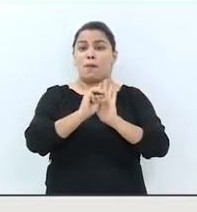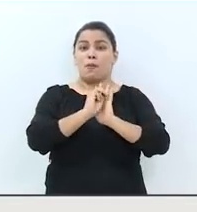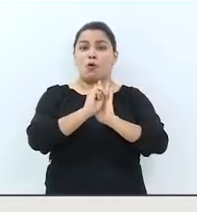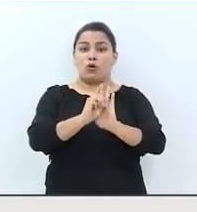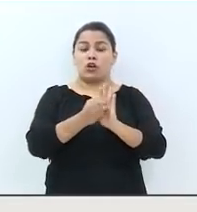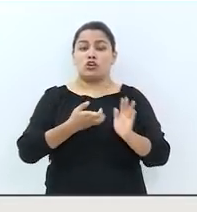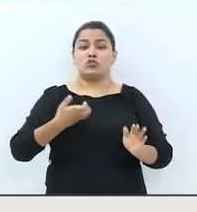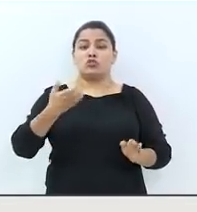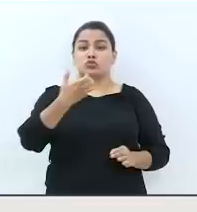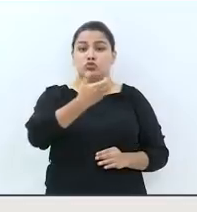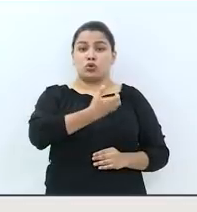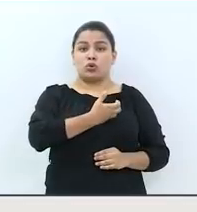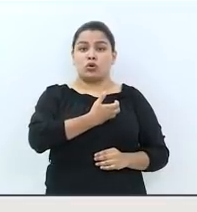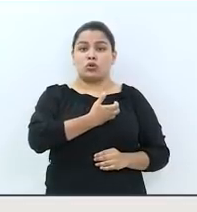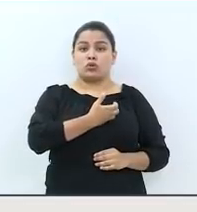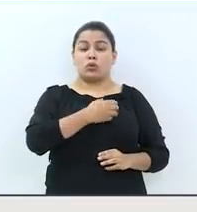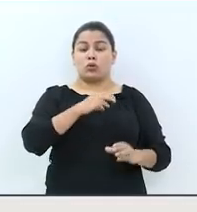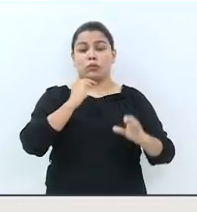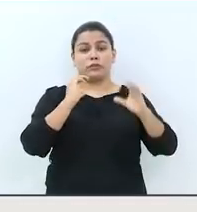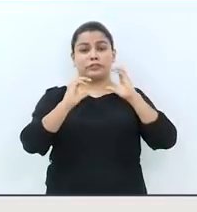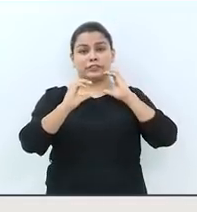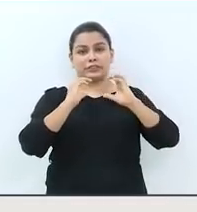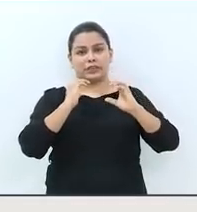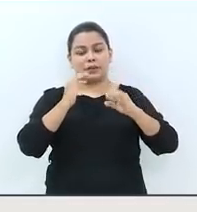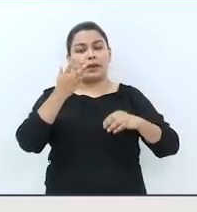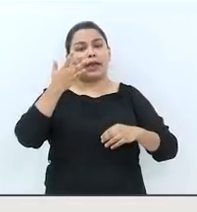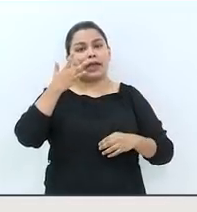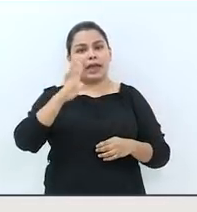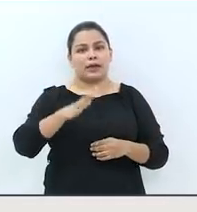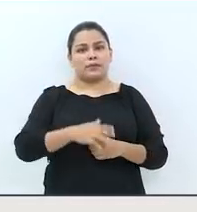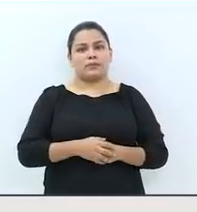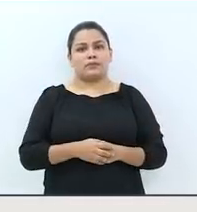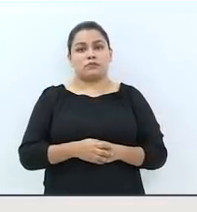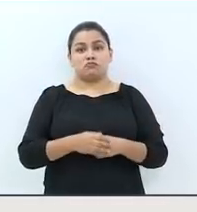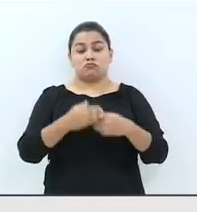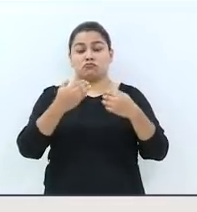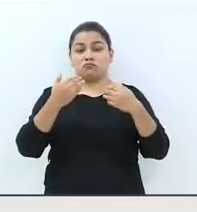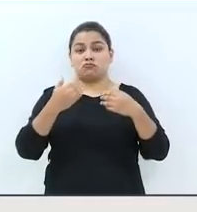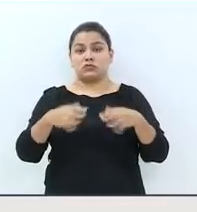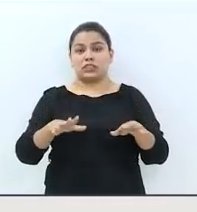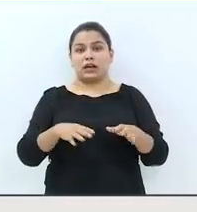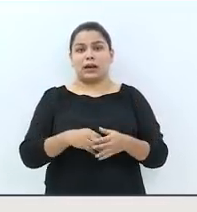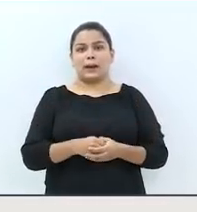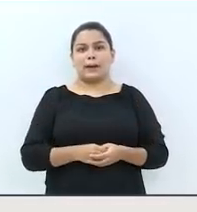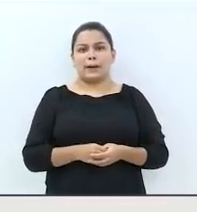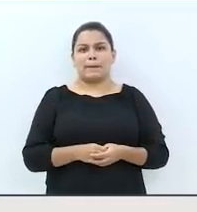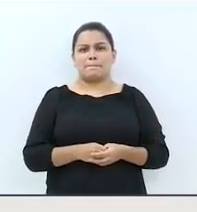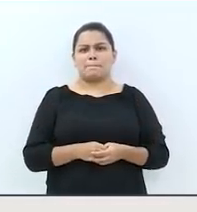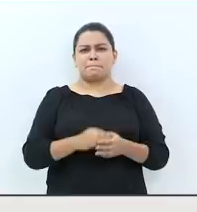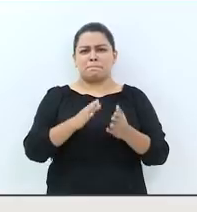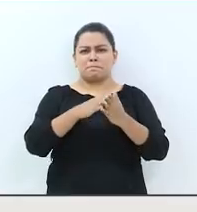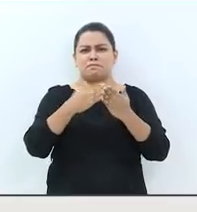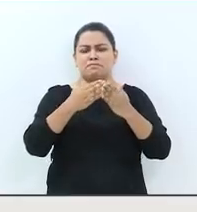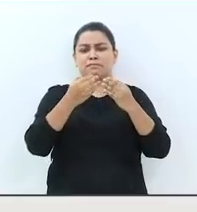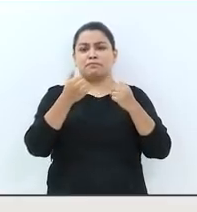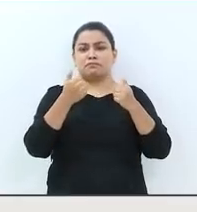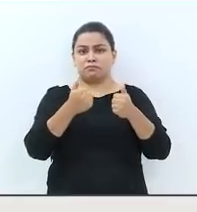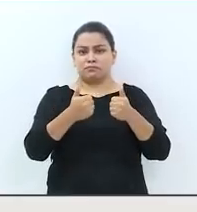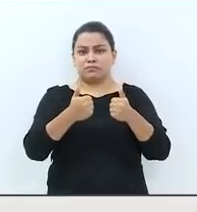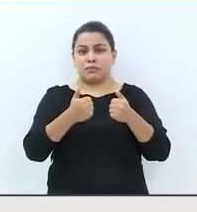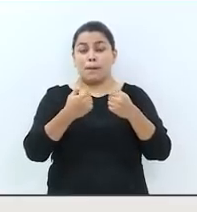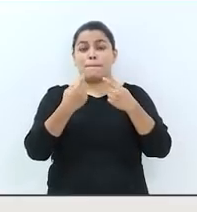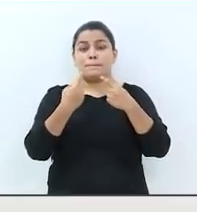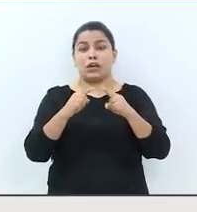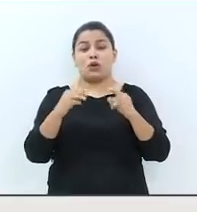los cuales nosotras y nosotros comunicamos. Un ejemplo, ya Elsa nos lo planteó muy bien, pero quisiera